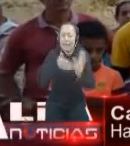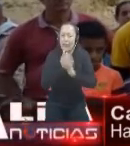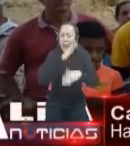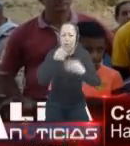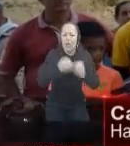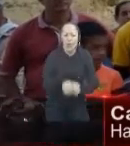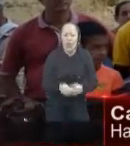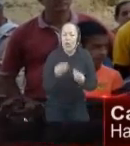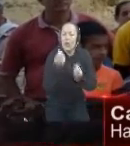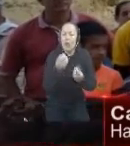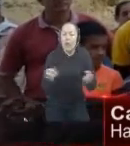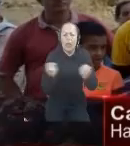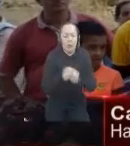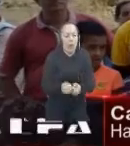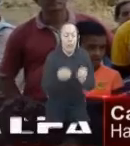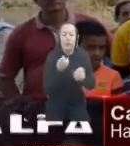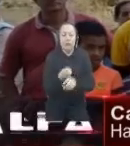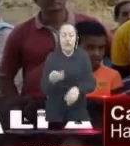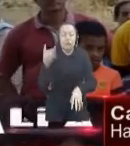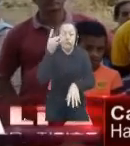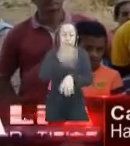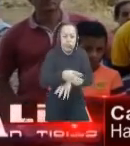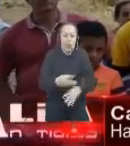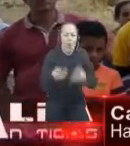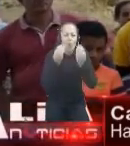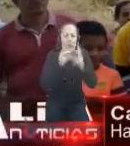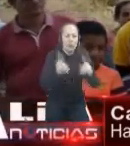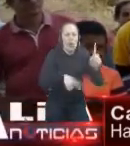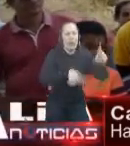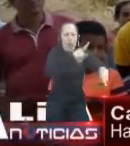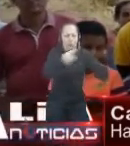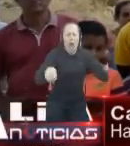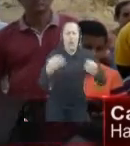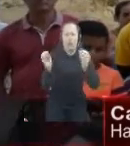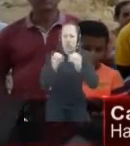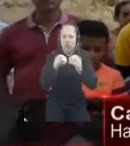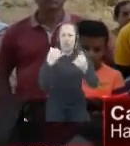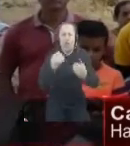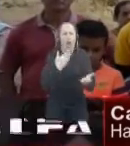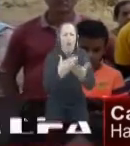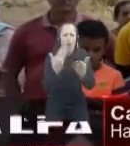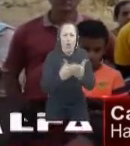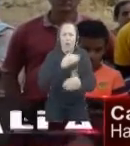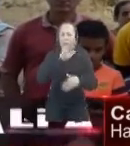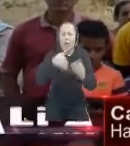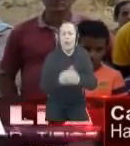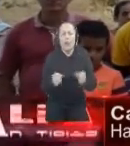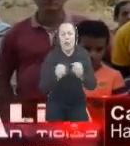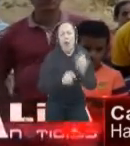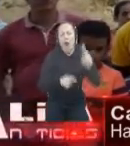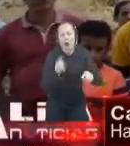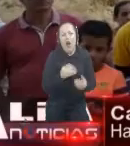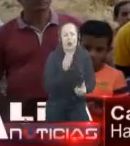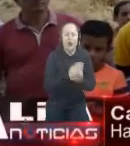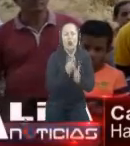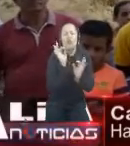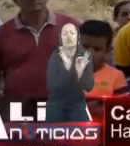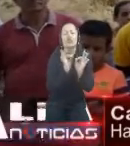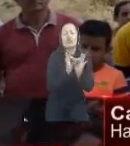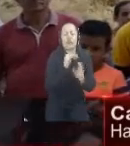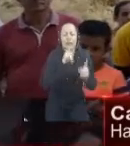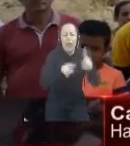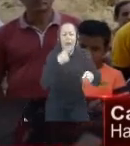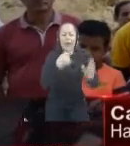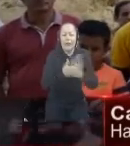del avalúo va a ser superior a la de muchas propiedades que ya ellos han comprado, que eran propiedades que solamente tenían carta de venta, donde solamente